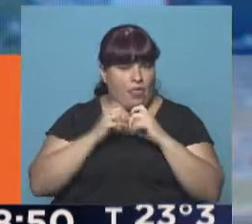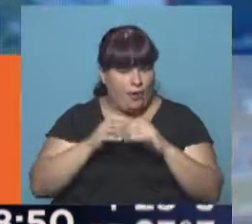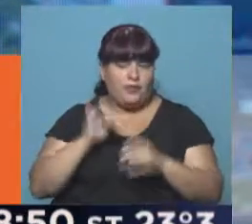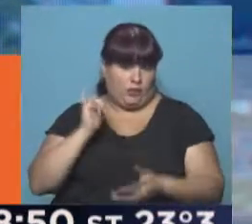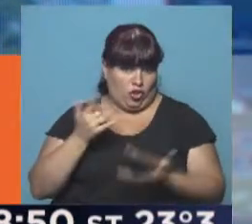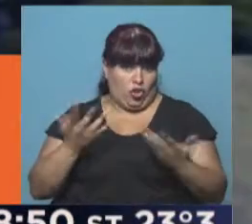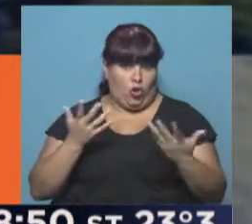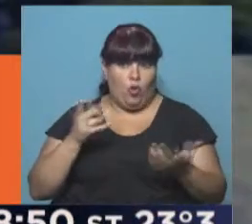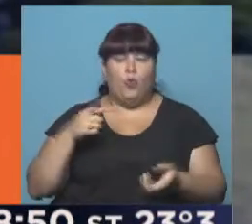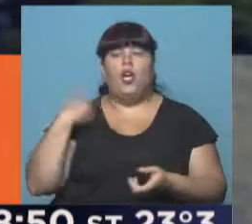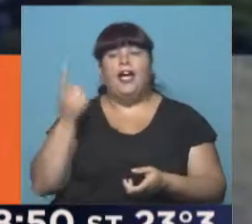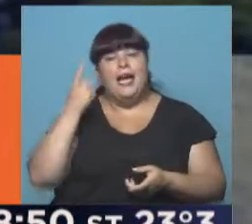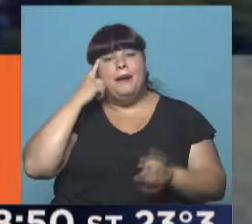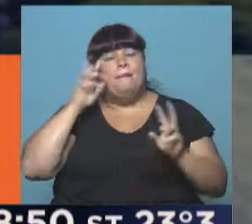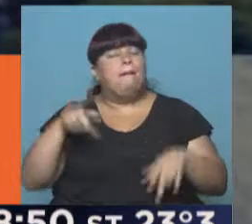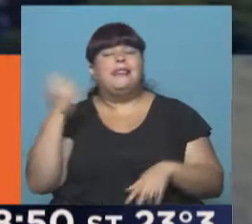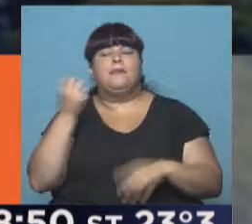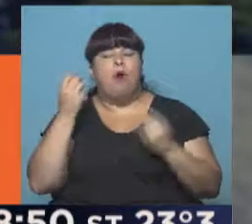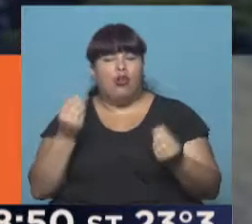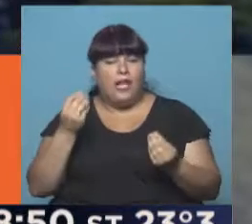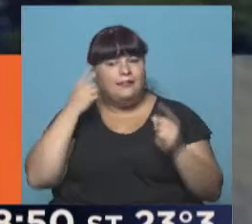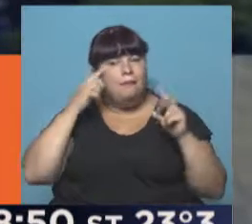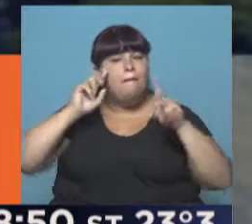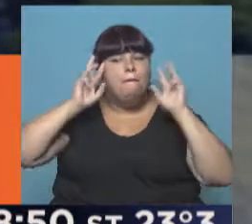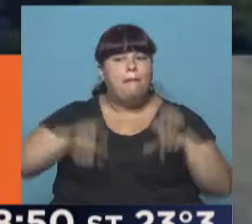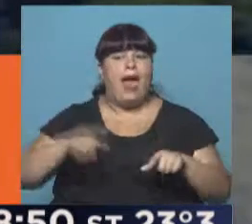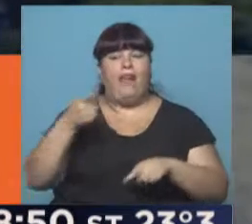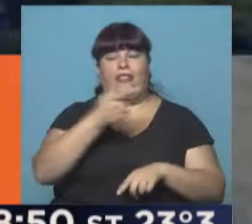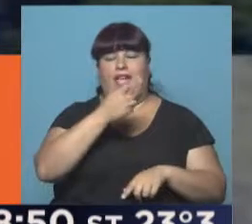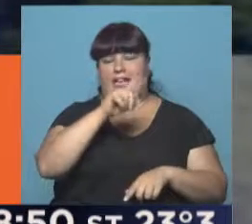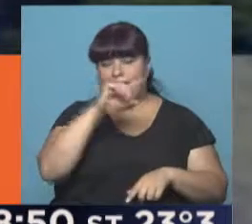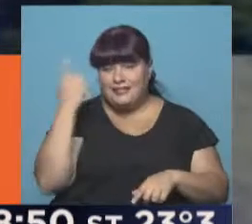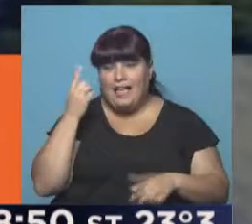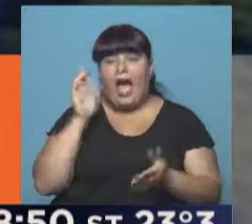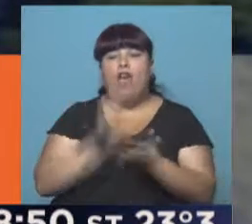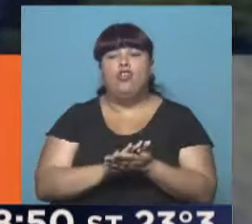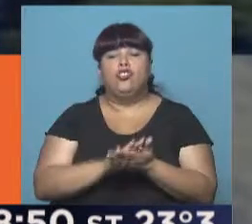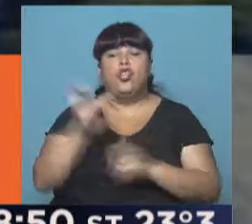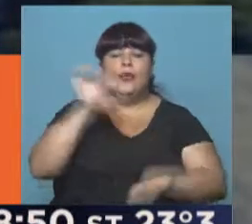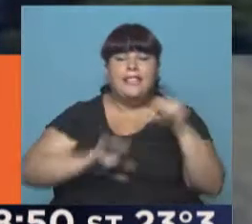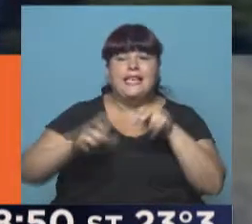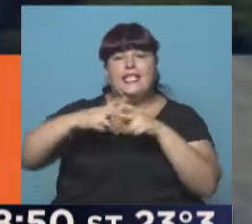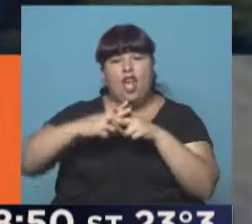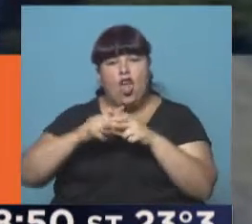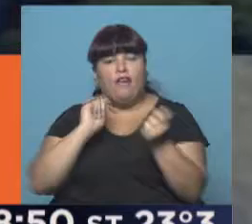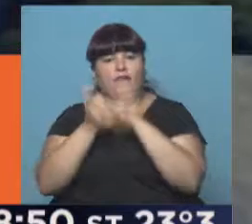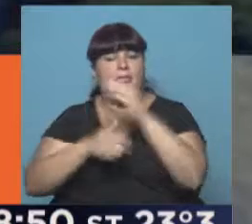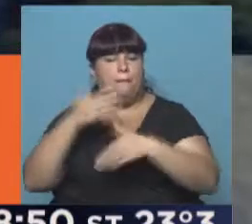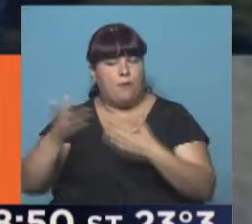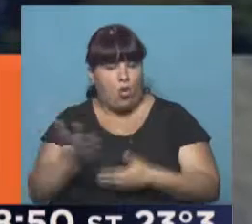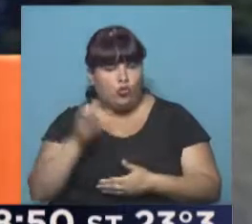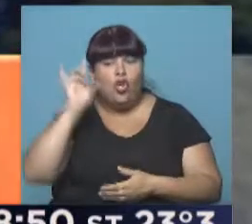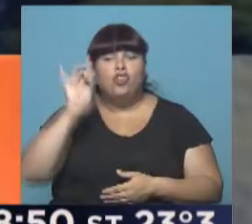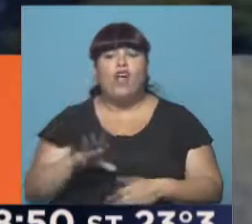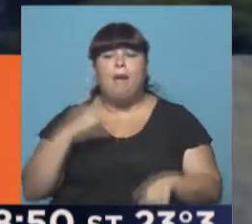si por supuesto bueno idea central fue tener una política de estado en lo que refiere a ciencia tecnología innovación productiva no